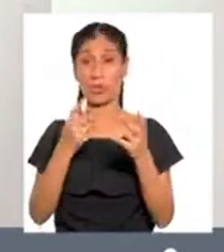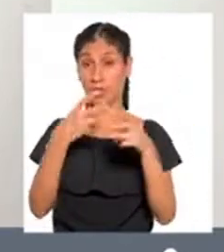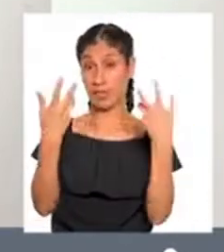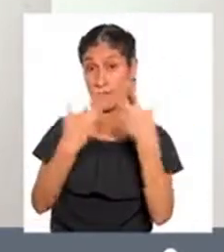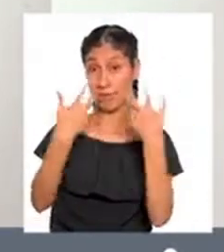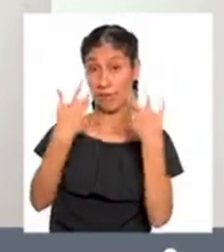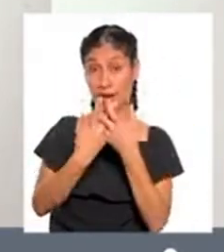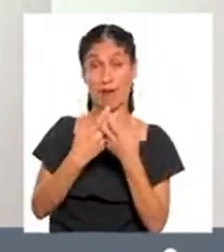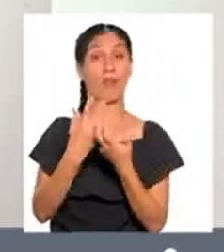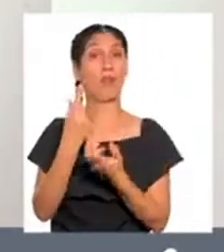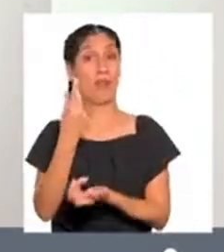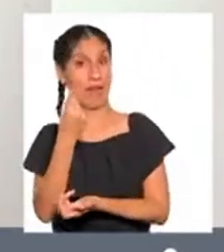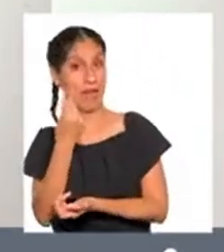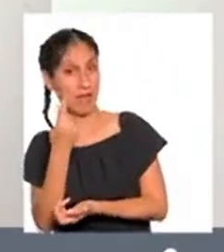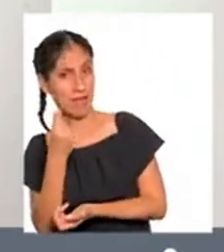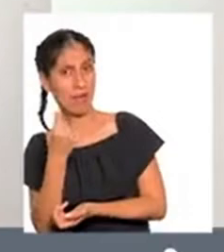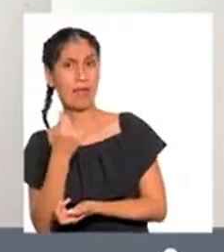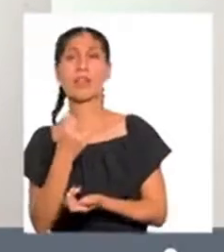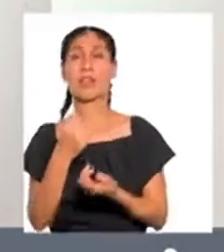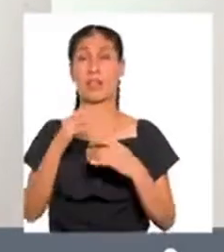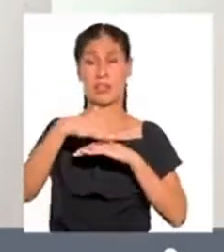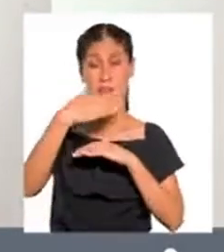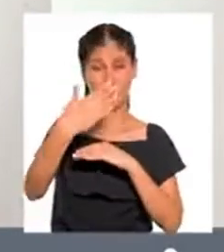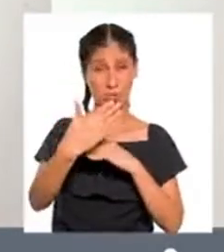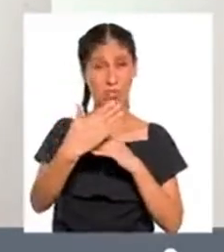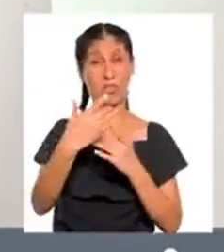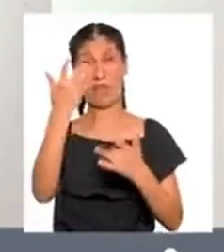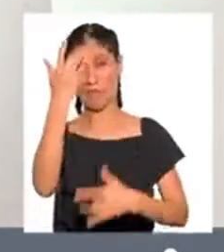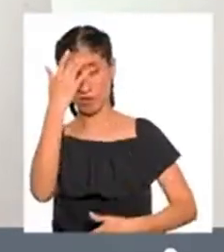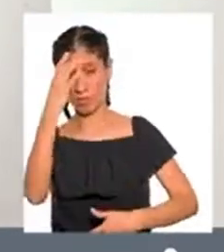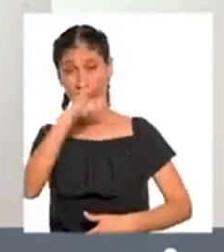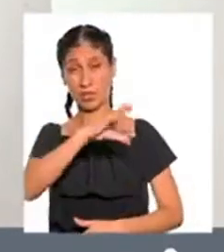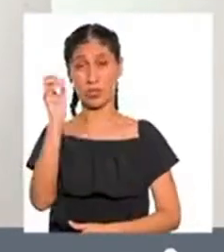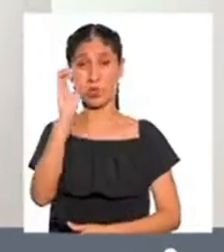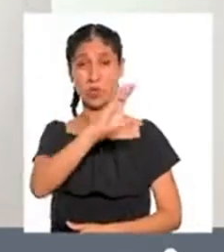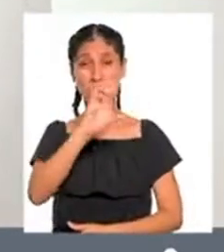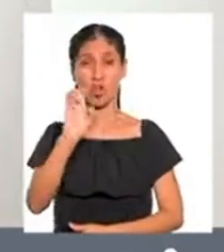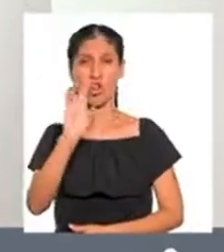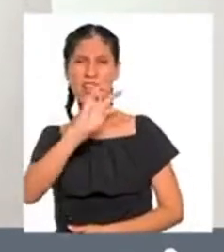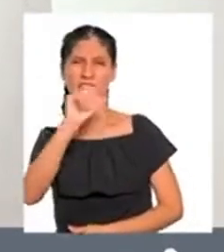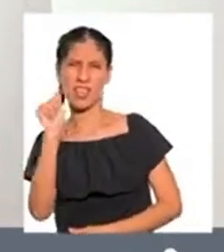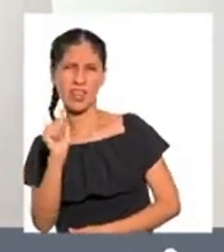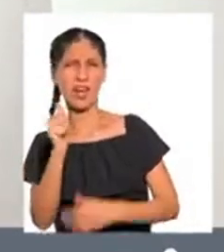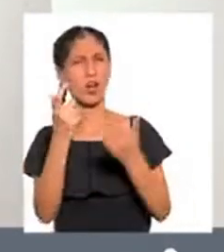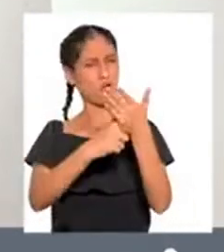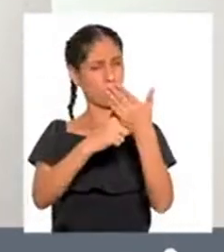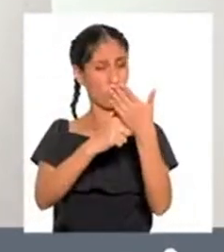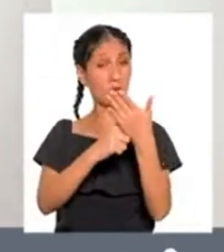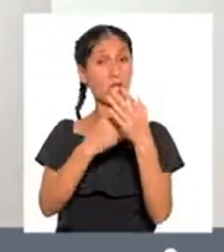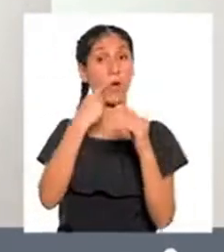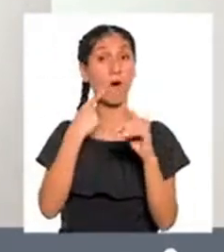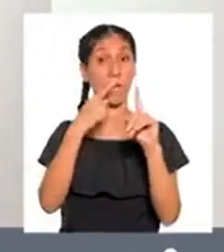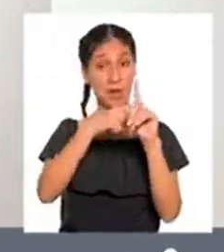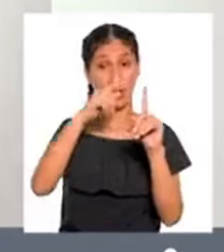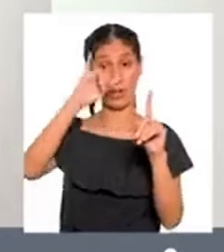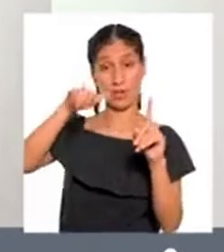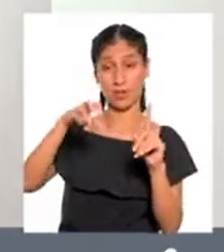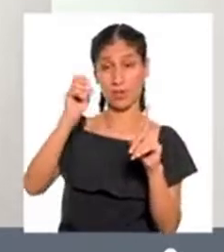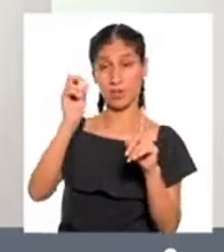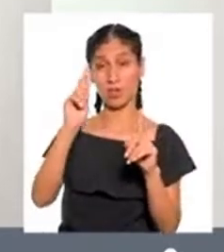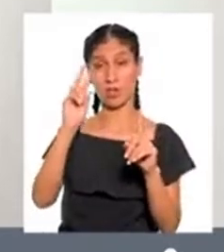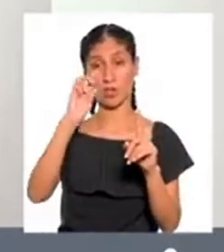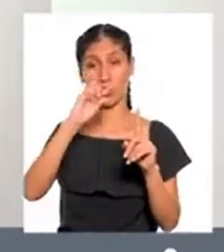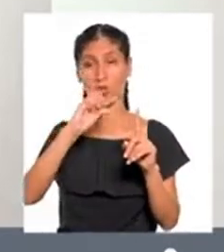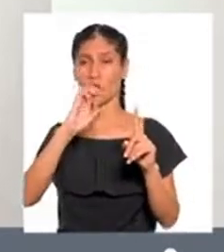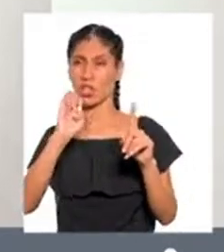contexto económico en el que surgieron pandemias como el cólera, que para los historiadores Jorge Locio y Eduardo